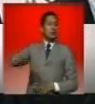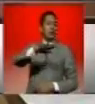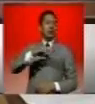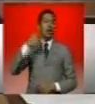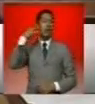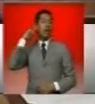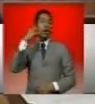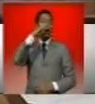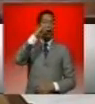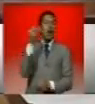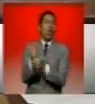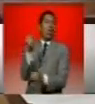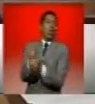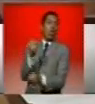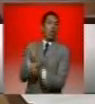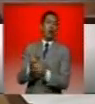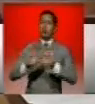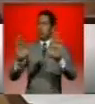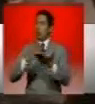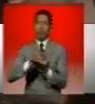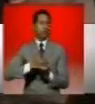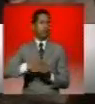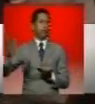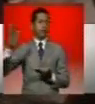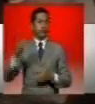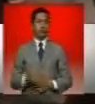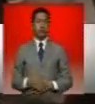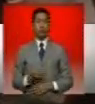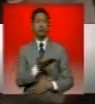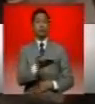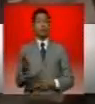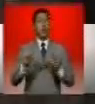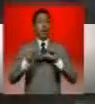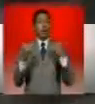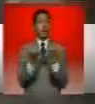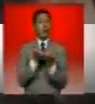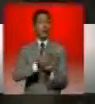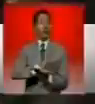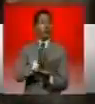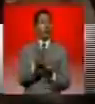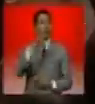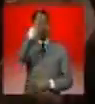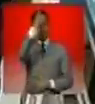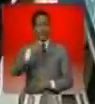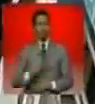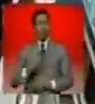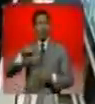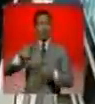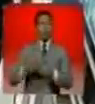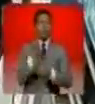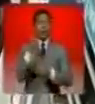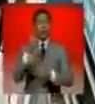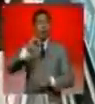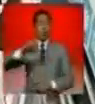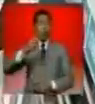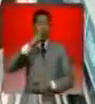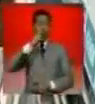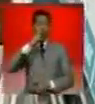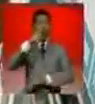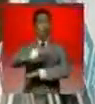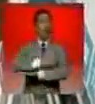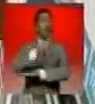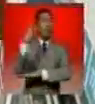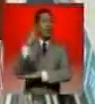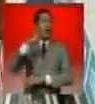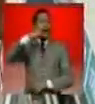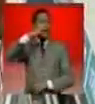infantil. Queda resuelto así por los integrantes de la Asamblea Nacional. Este 1 de junio ya no será el Día del Niño, sino el Día